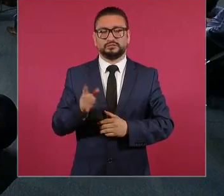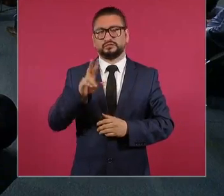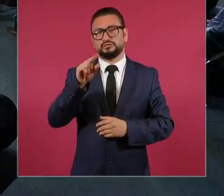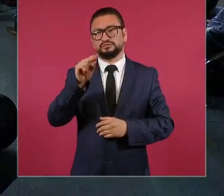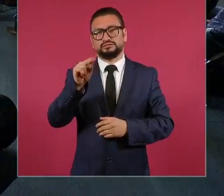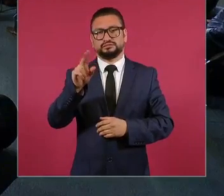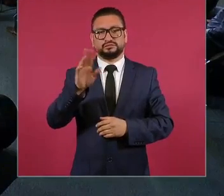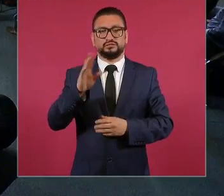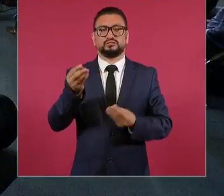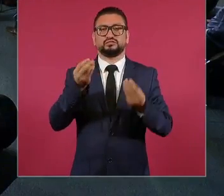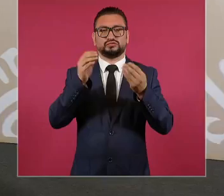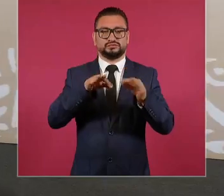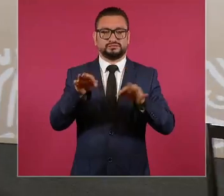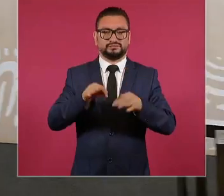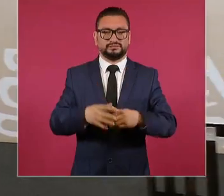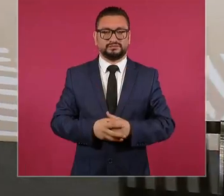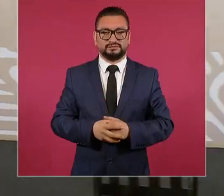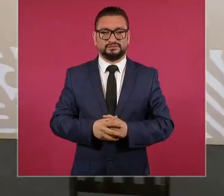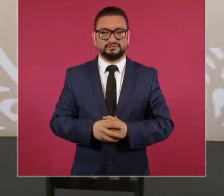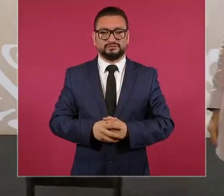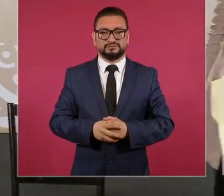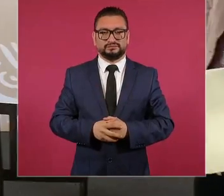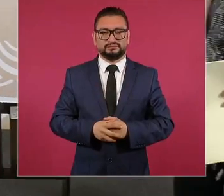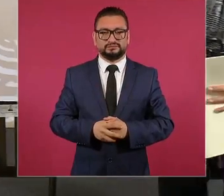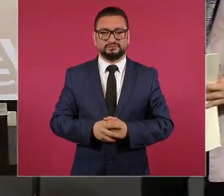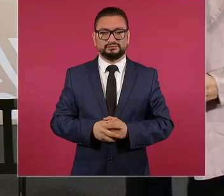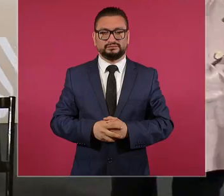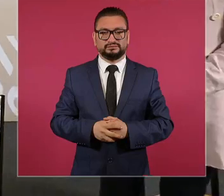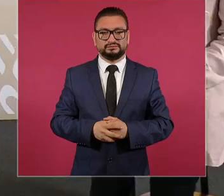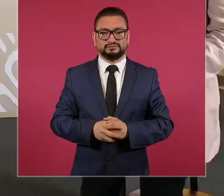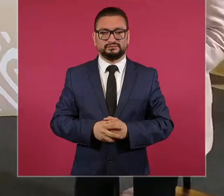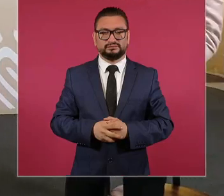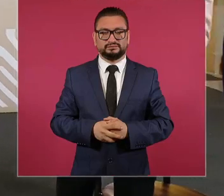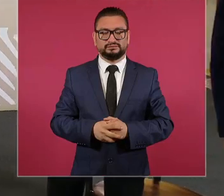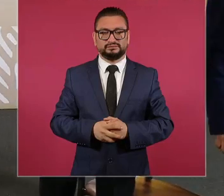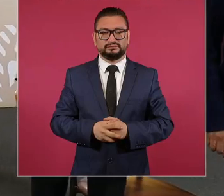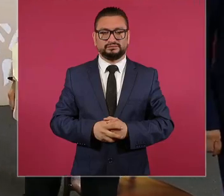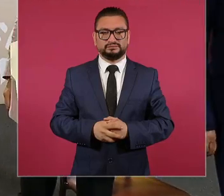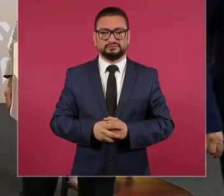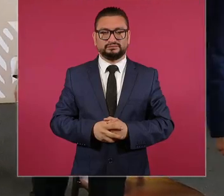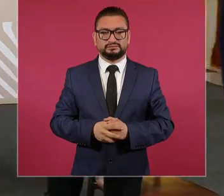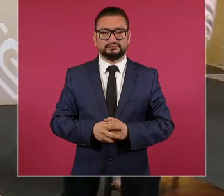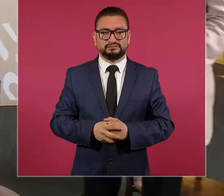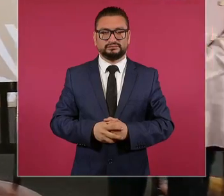no es mucho el trabajo pero ustedes son son este